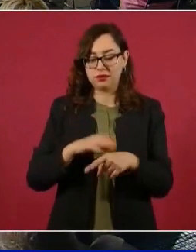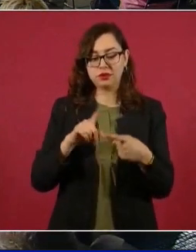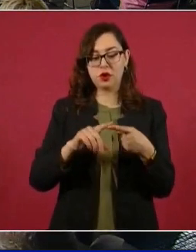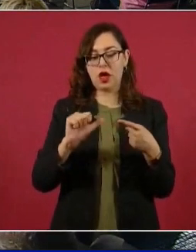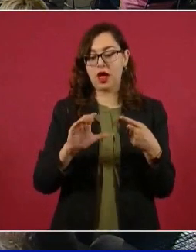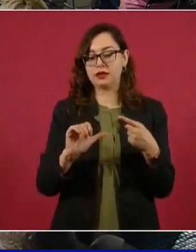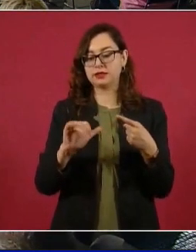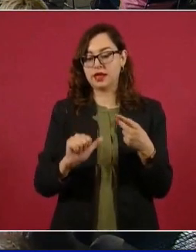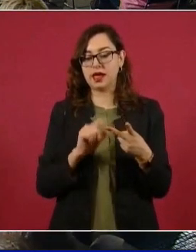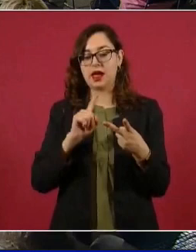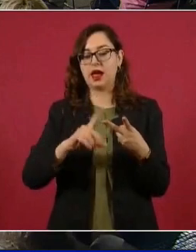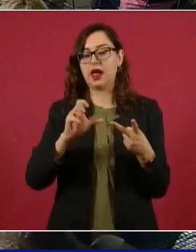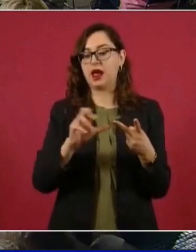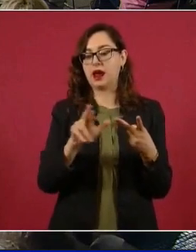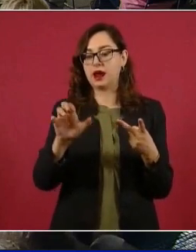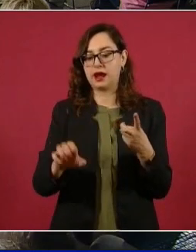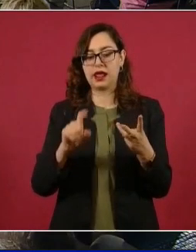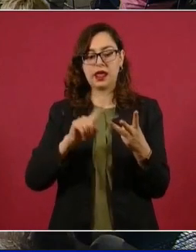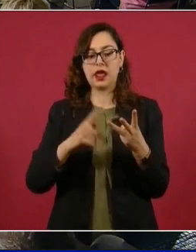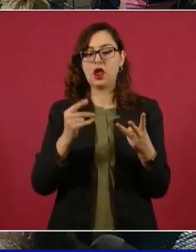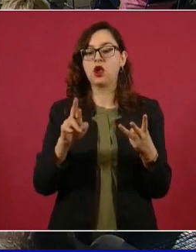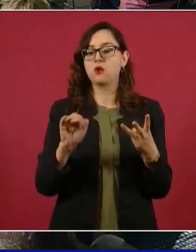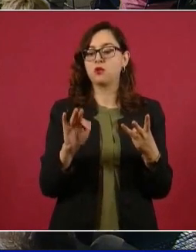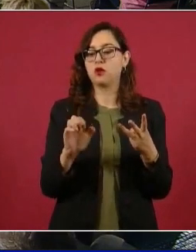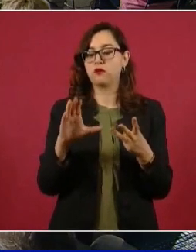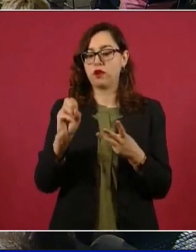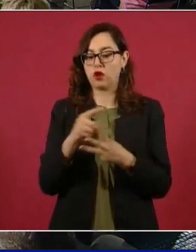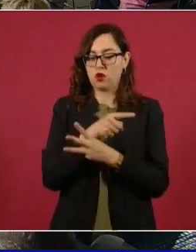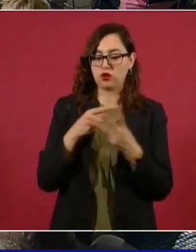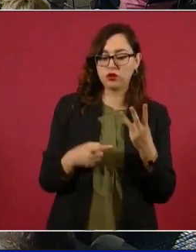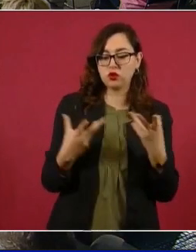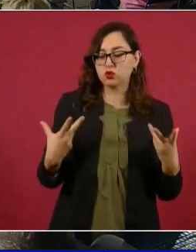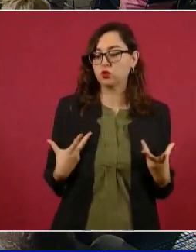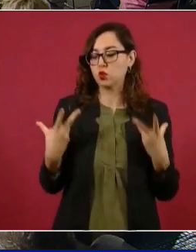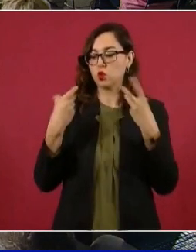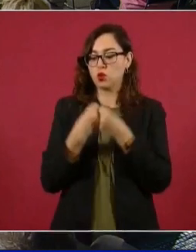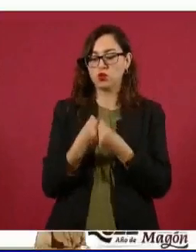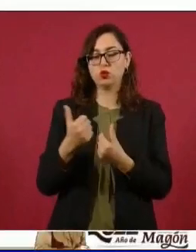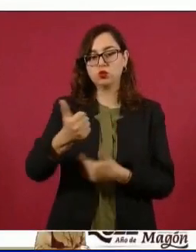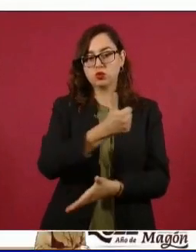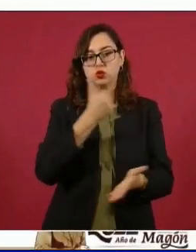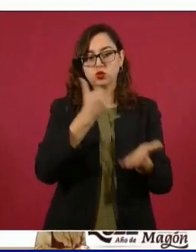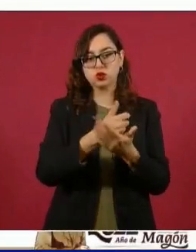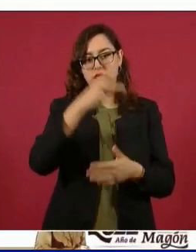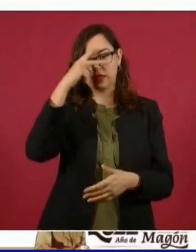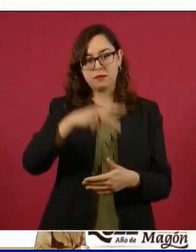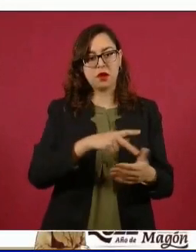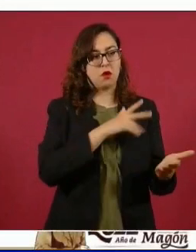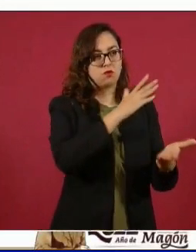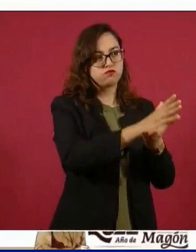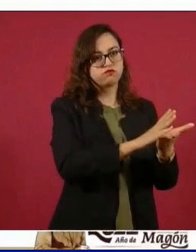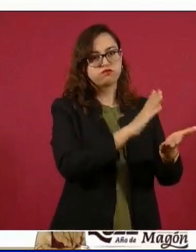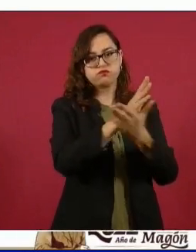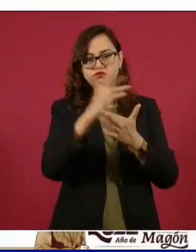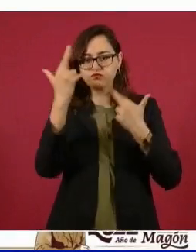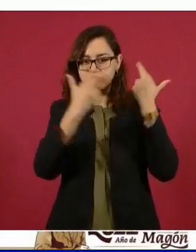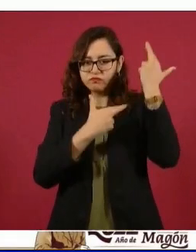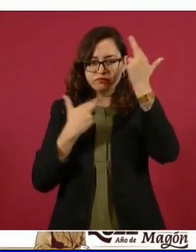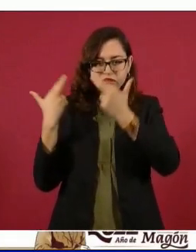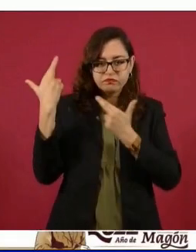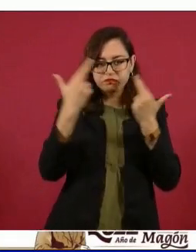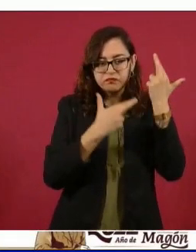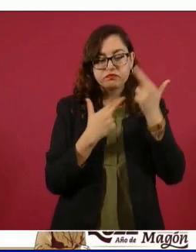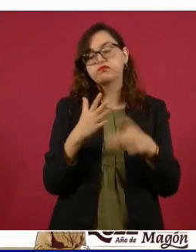a cinco gasolineras aquí en la Ciudad de México, que eran las que más quejas y denuncias